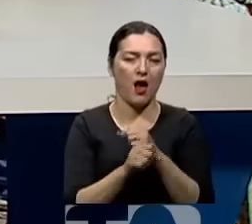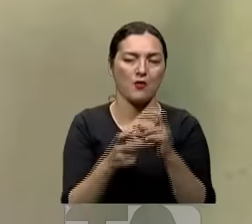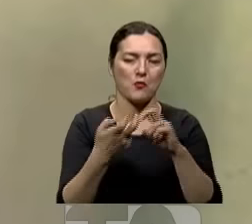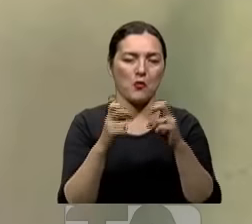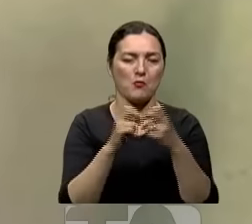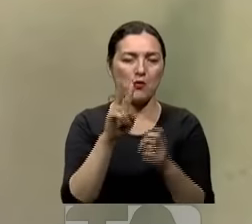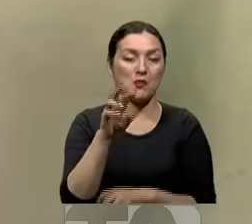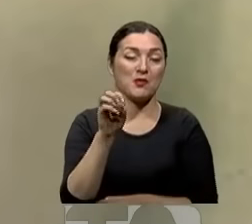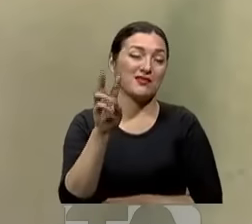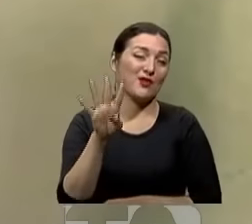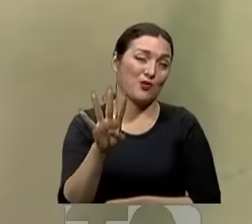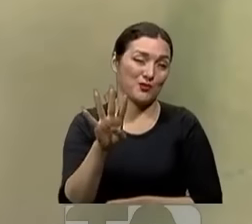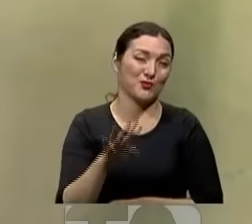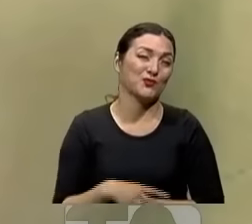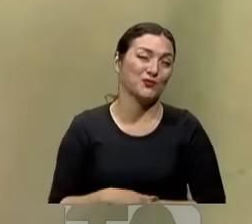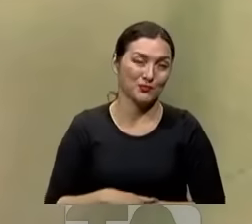2024.